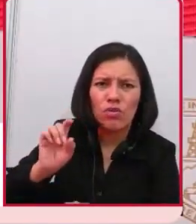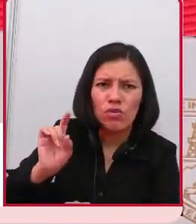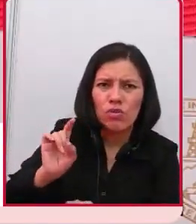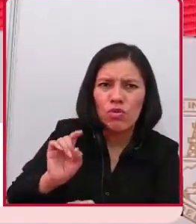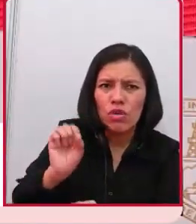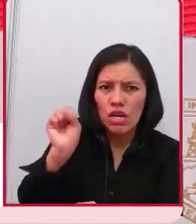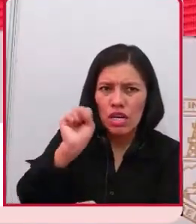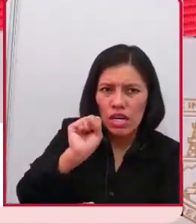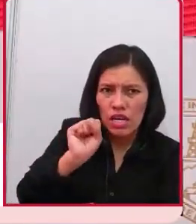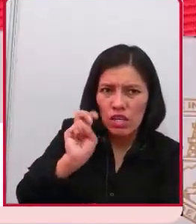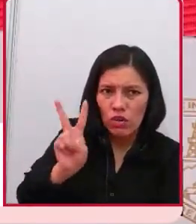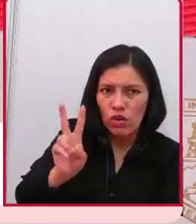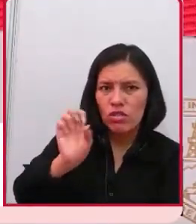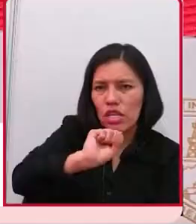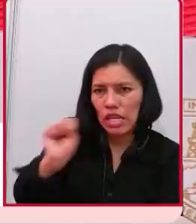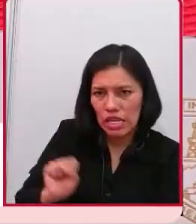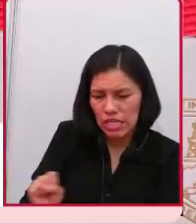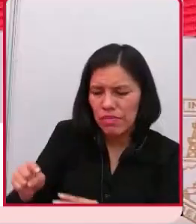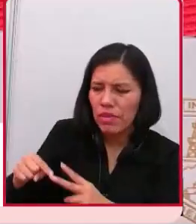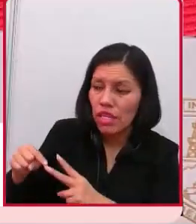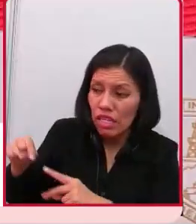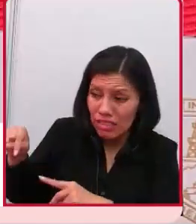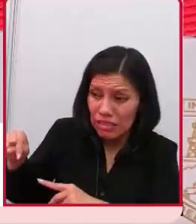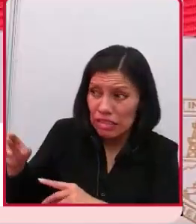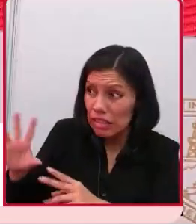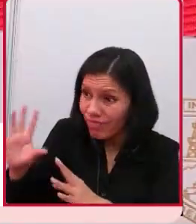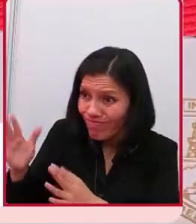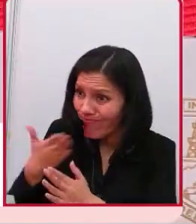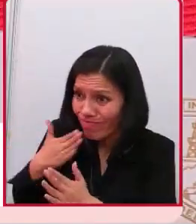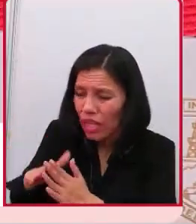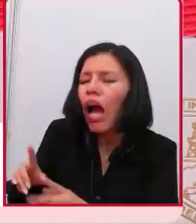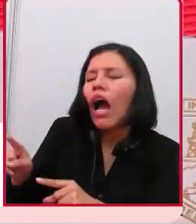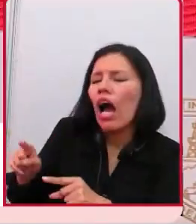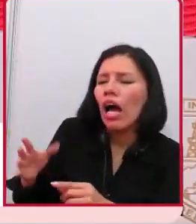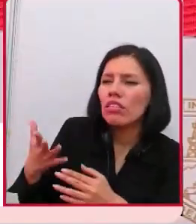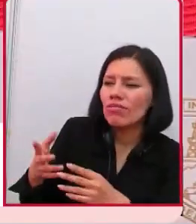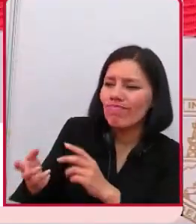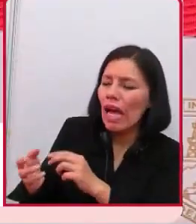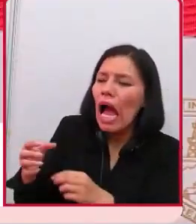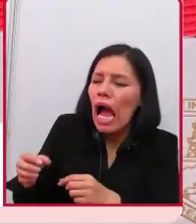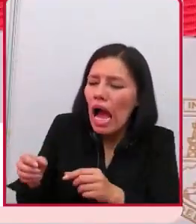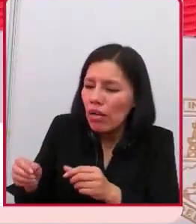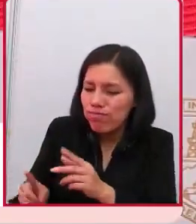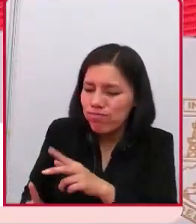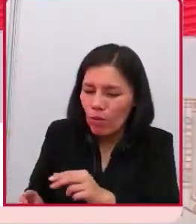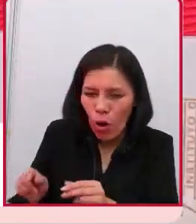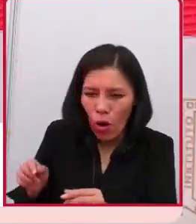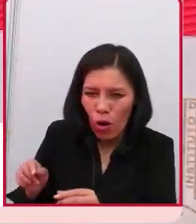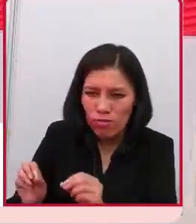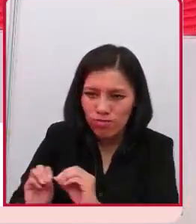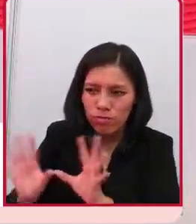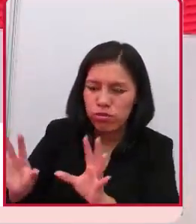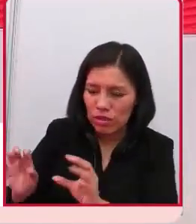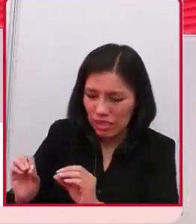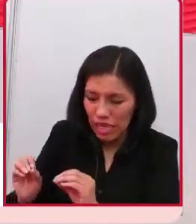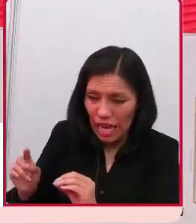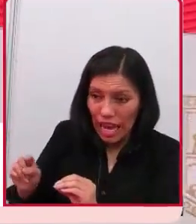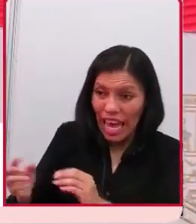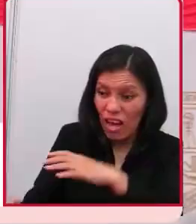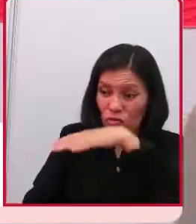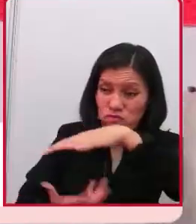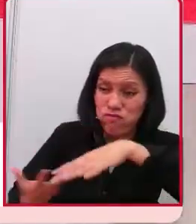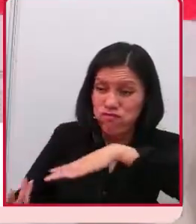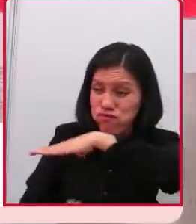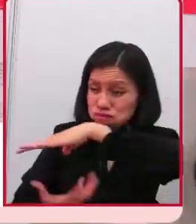ya no puede dar solución al problema, inmediatamente activamos el ciclón y procesamos. Es decir, o lo operarás en